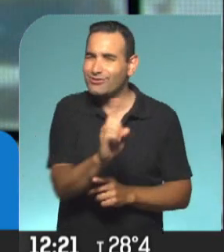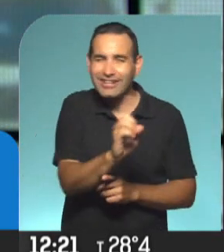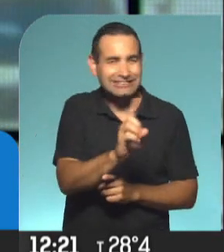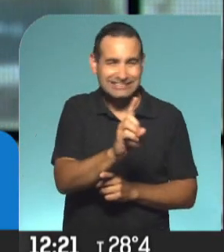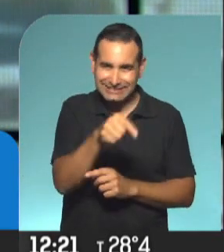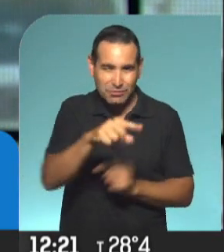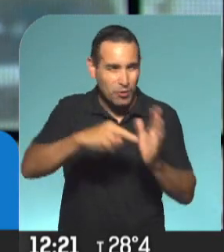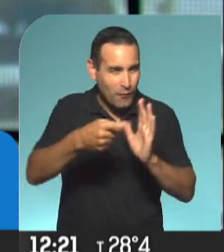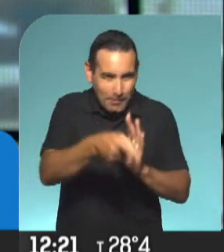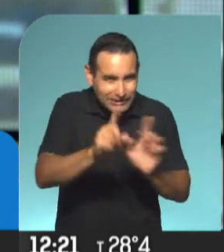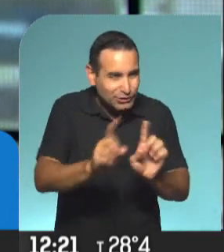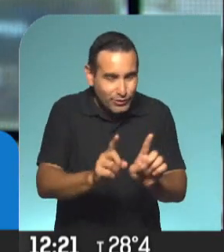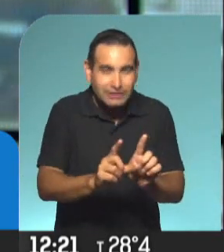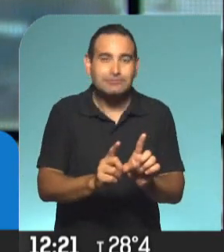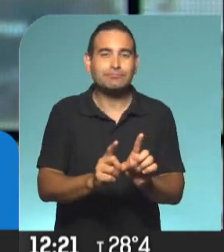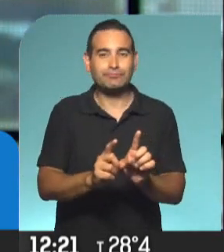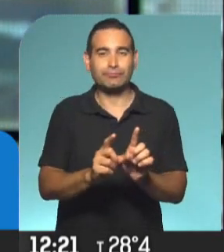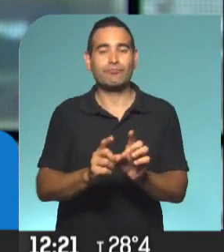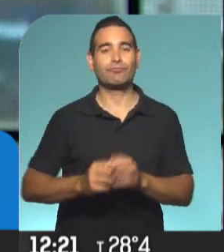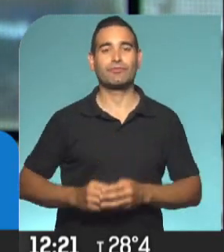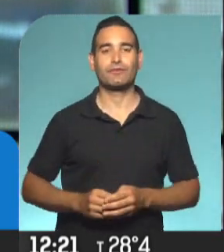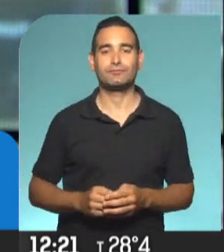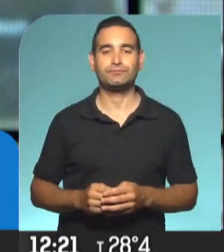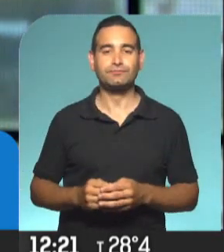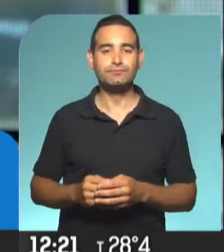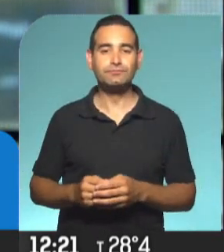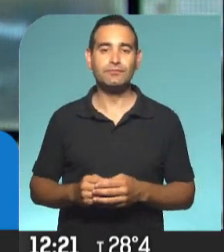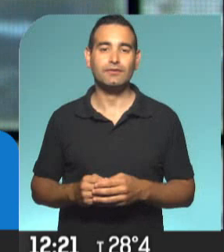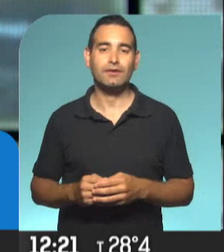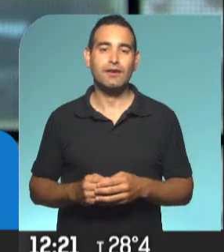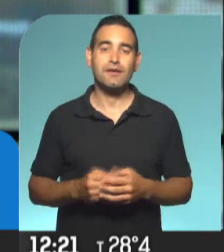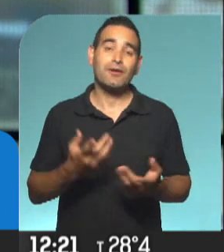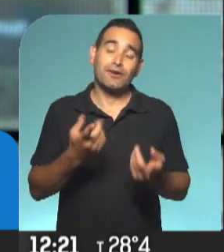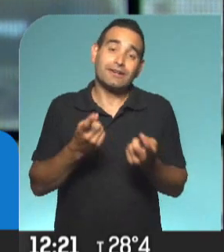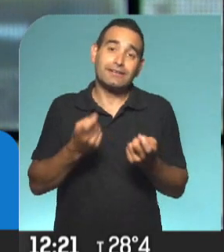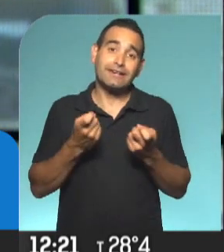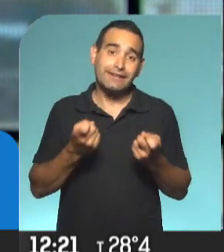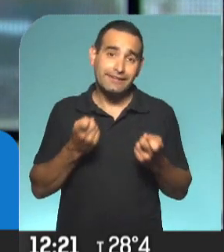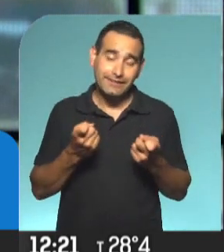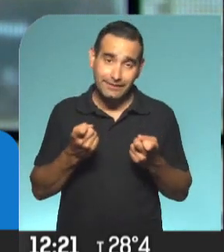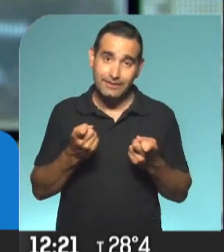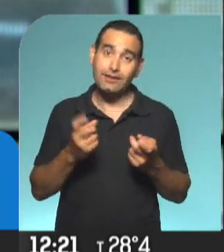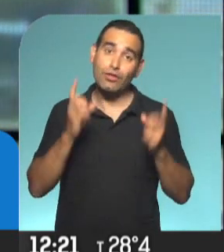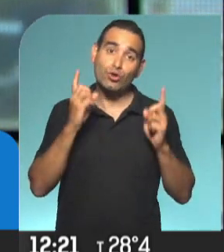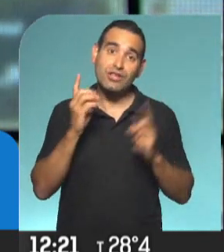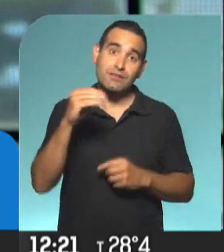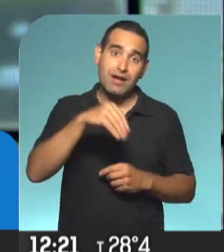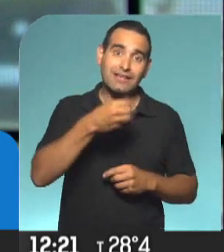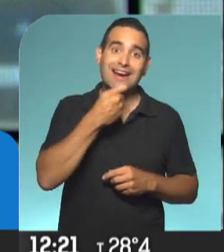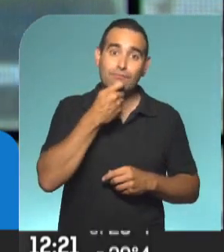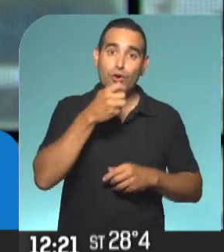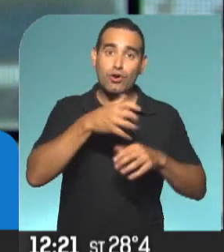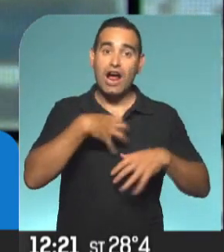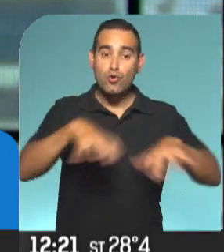se podría, digamos, manejar más fácilmente, pero también requeriría de más docentes para